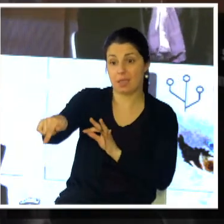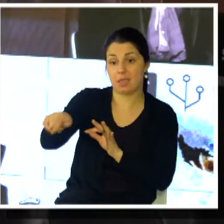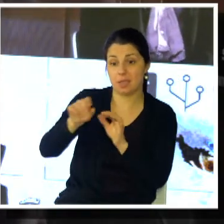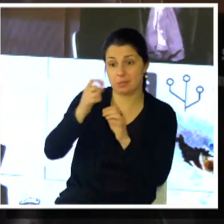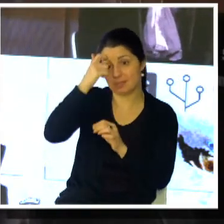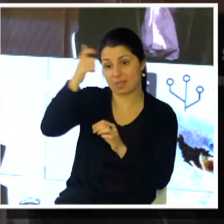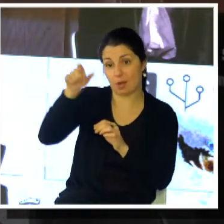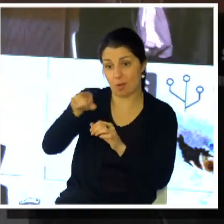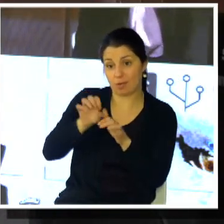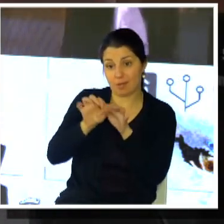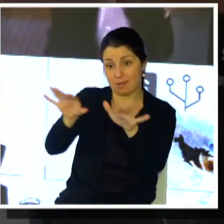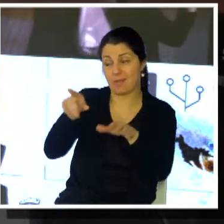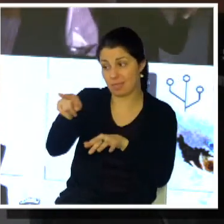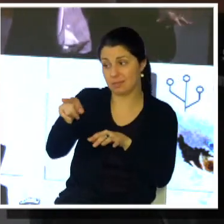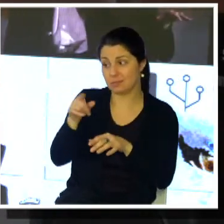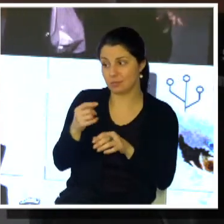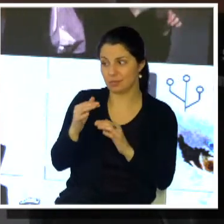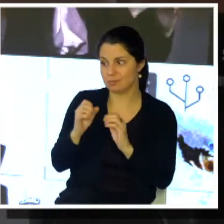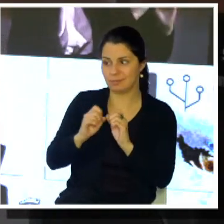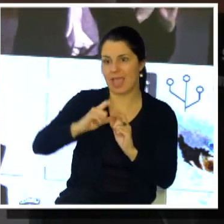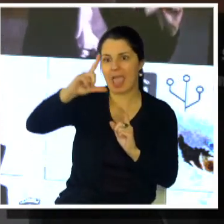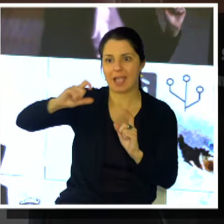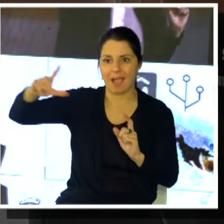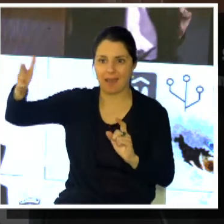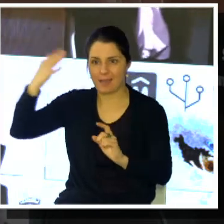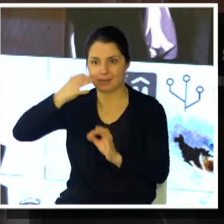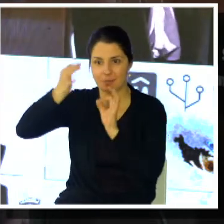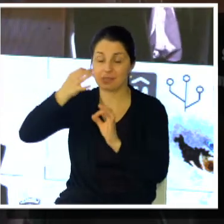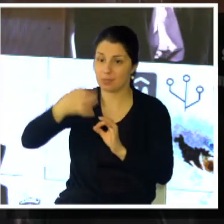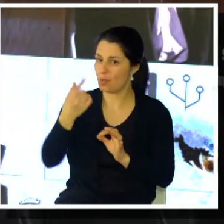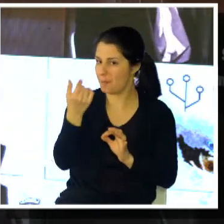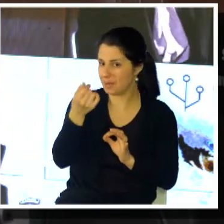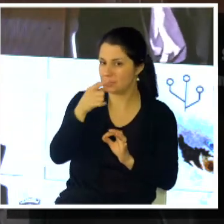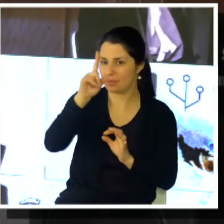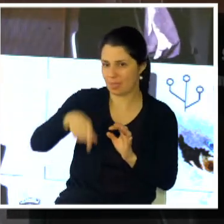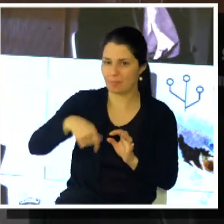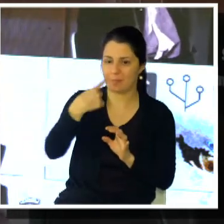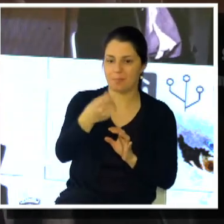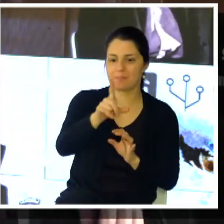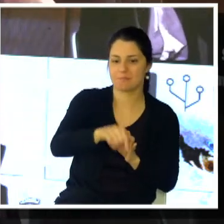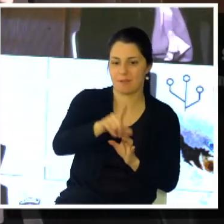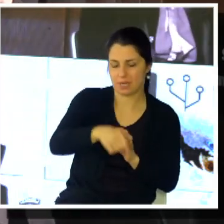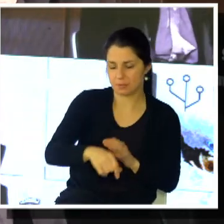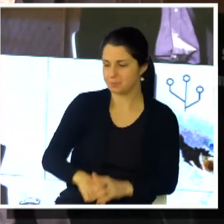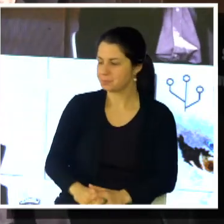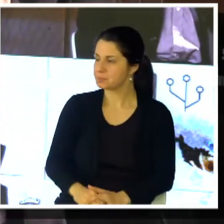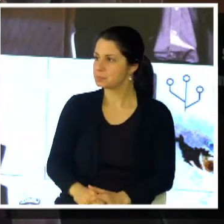esta tecnología y bueno, eso obviamente genera esa escala que les comentaba y va a hacer que los precios de los dispositivos en poco tiempo seguramente se